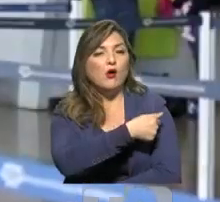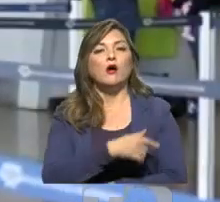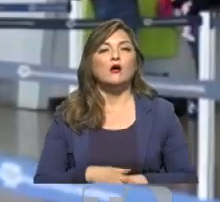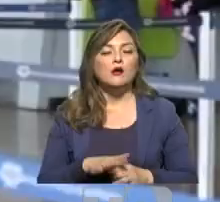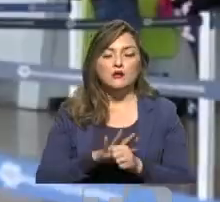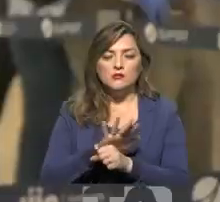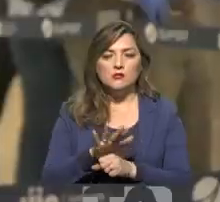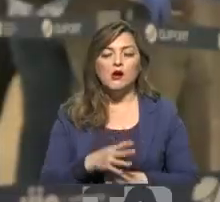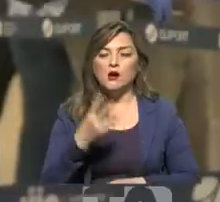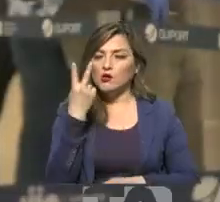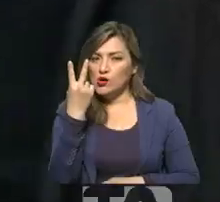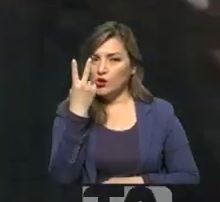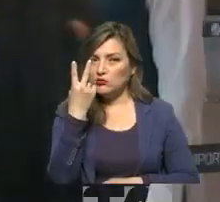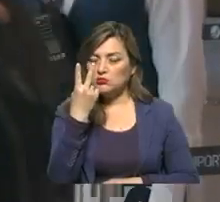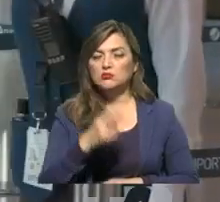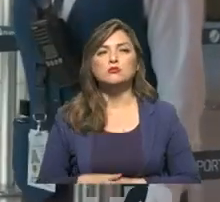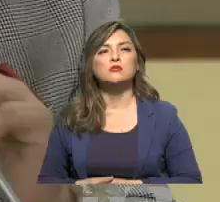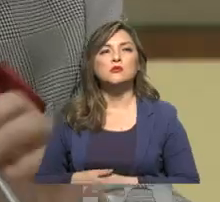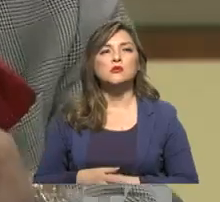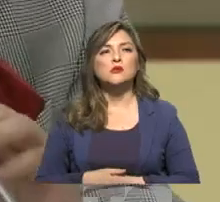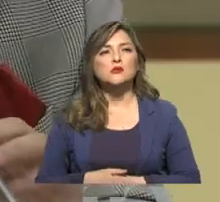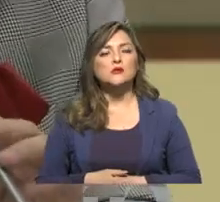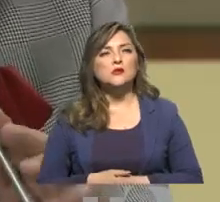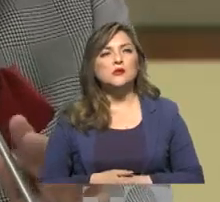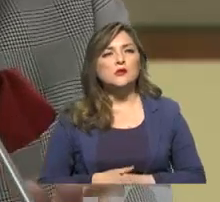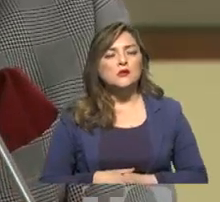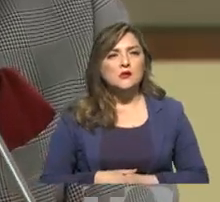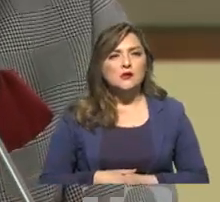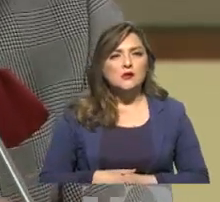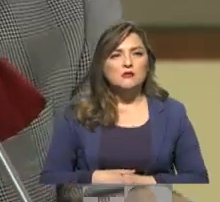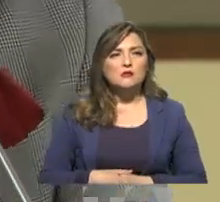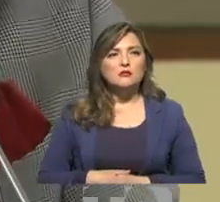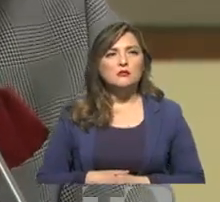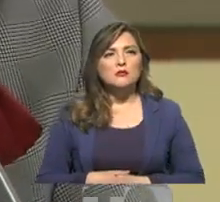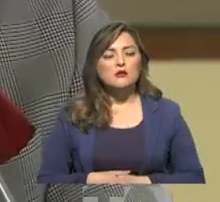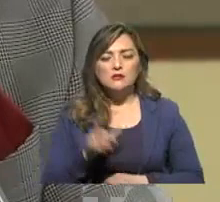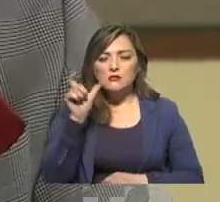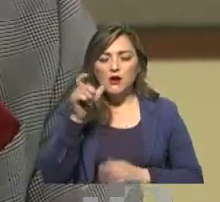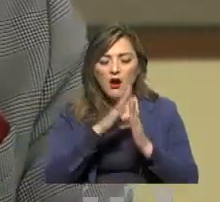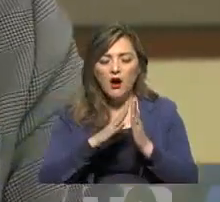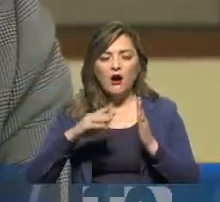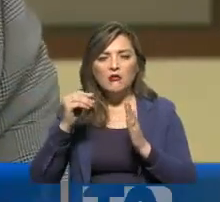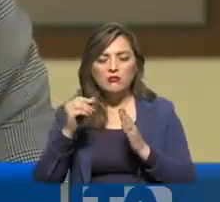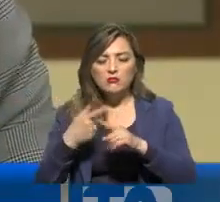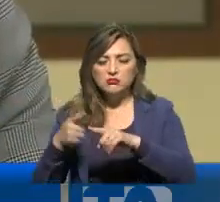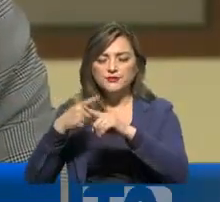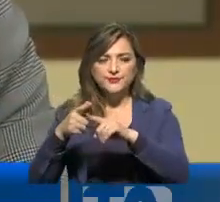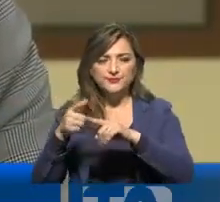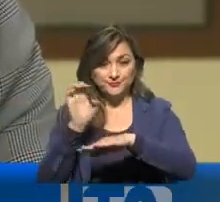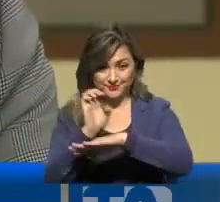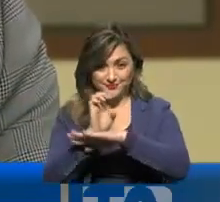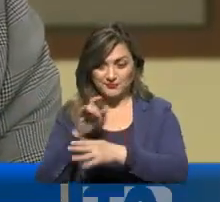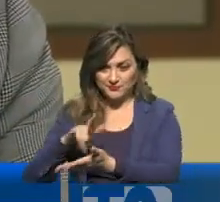contra COVID-19, donde consten las dos dosis. Va a contemplar que una copia de este carnet sea entregado al arribo